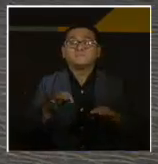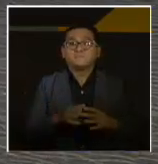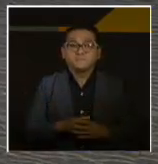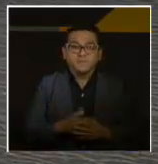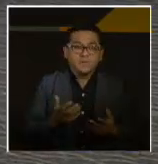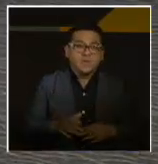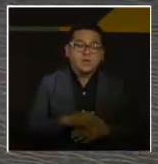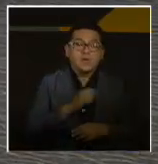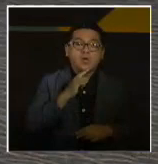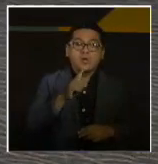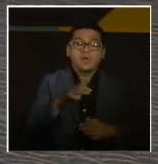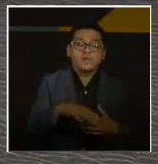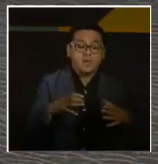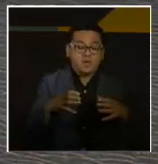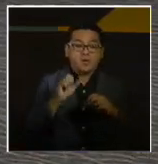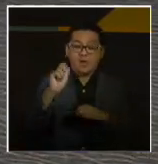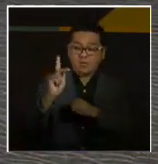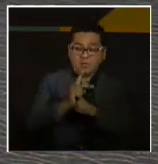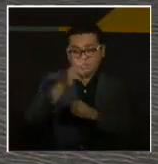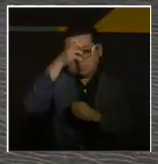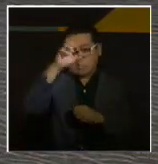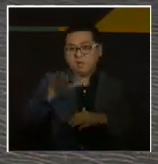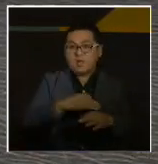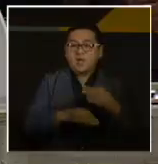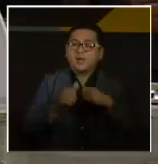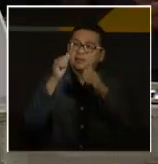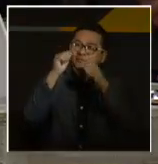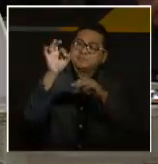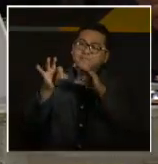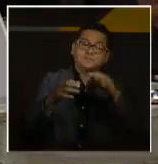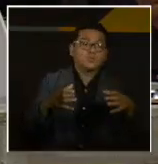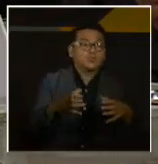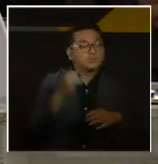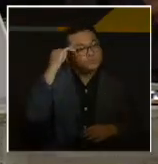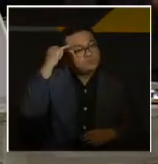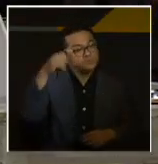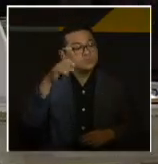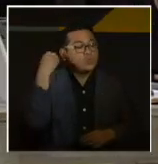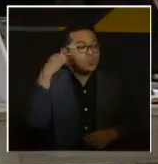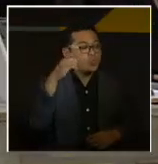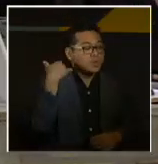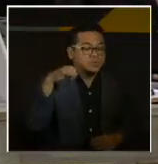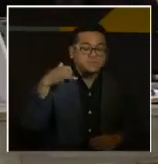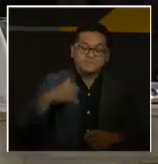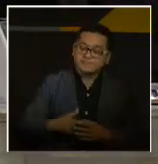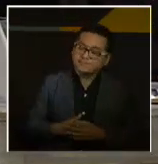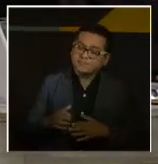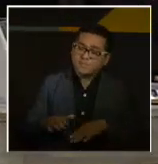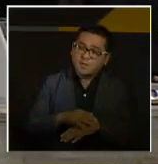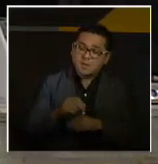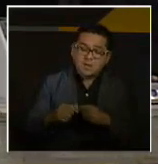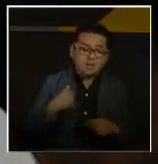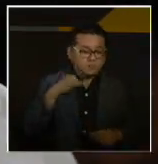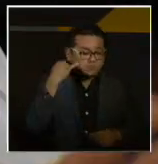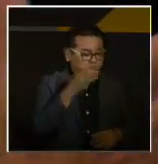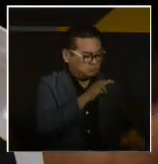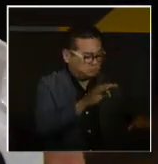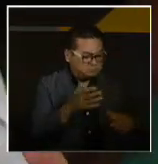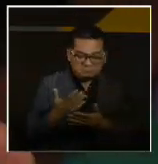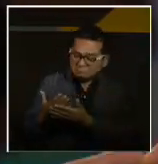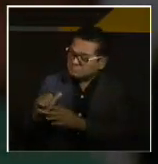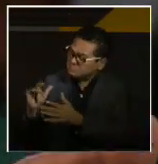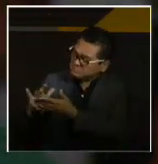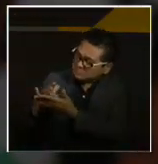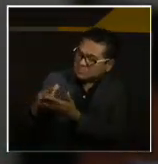la Konrad Adenauer de la Unión Europea con atención a grupos indígenas en Oaxaca y Yucatán para que los indígenas ya no esperen